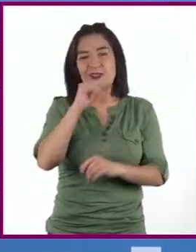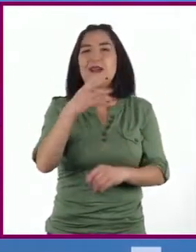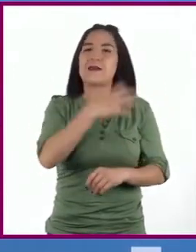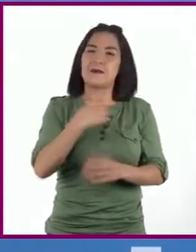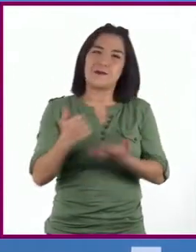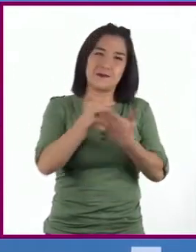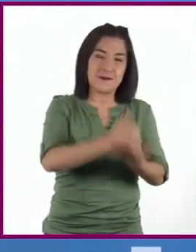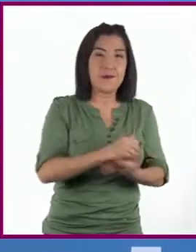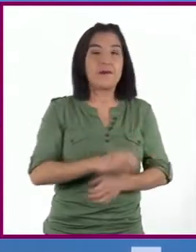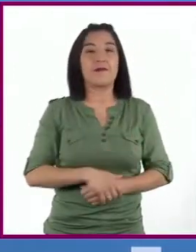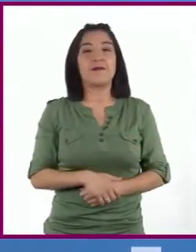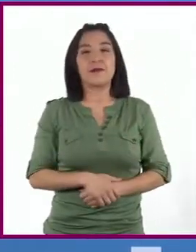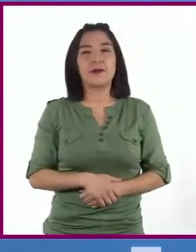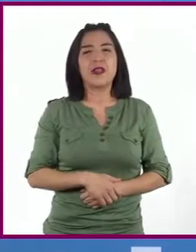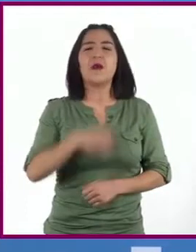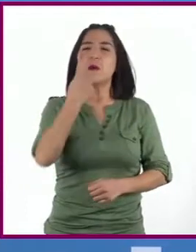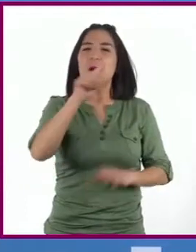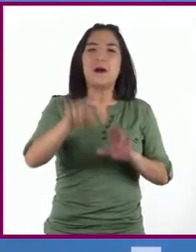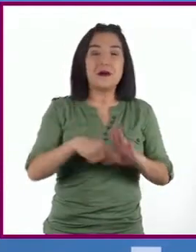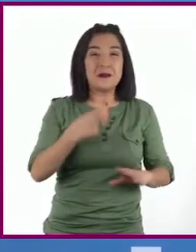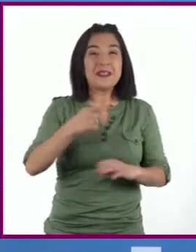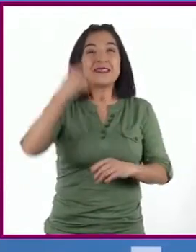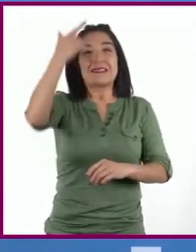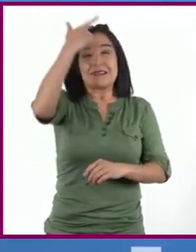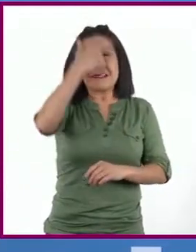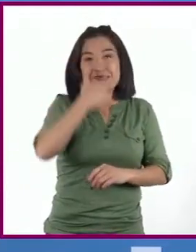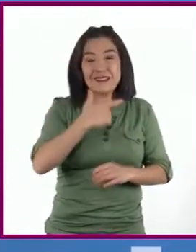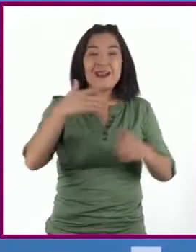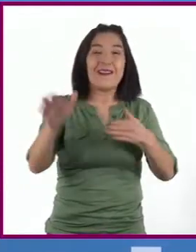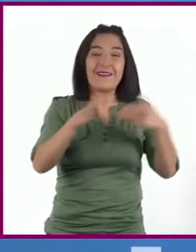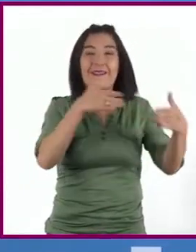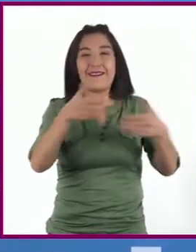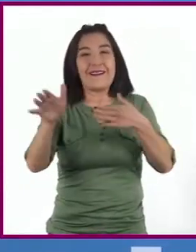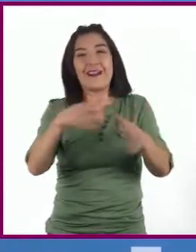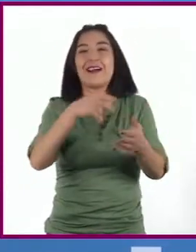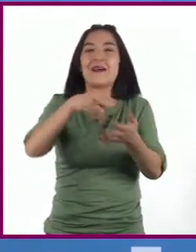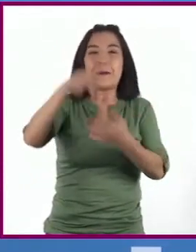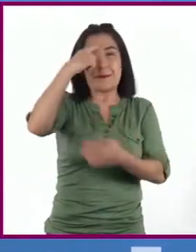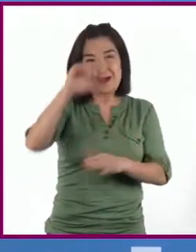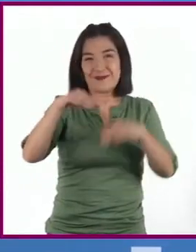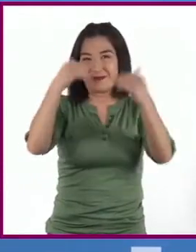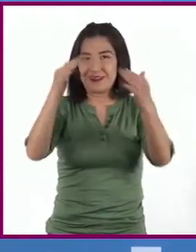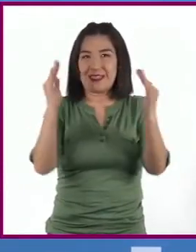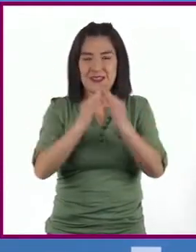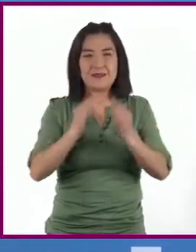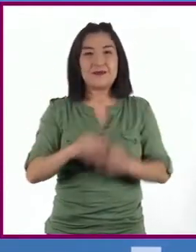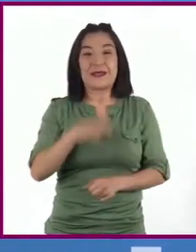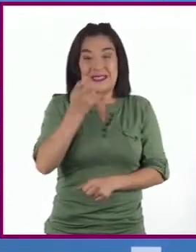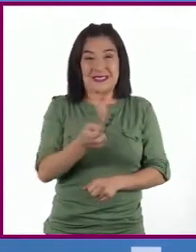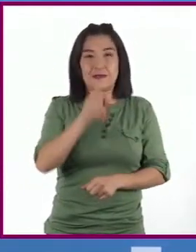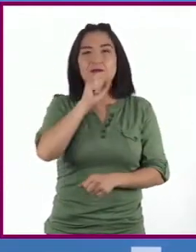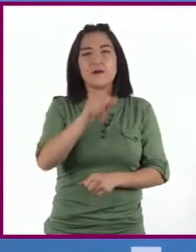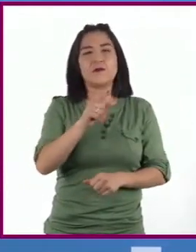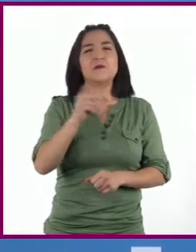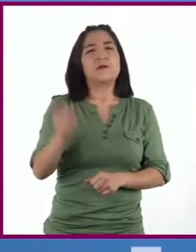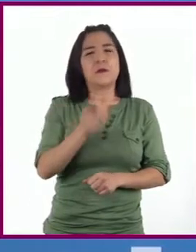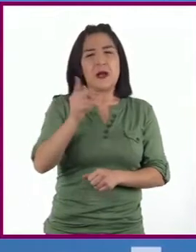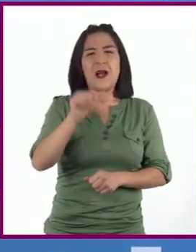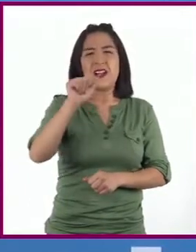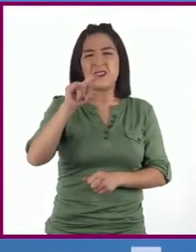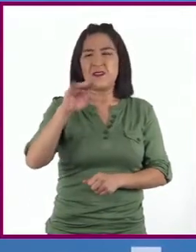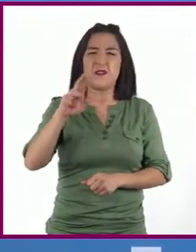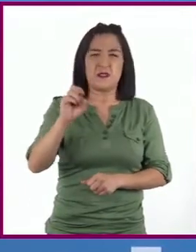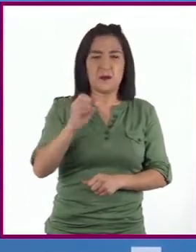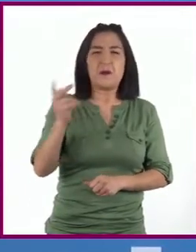una ocasión, le agarró la noche camino a su casa. En ese momento, Antonio se preguntó, ¿cómo se